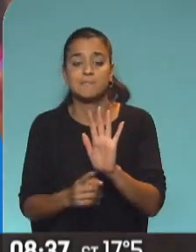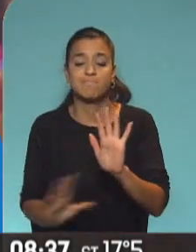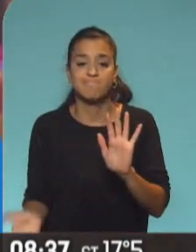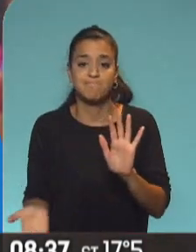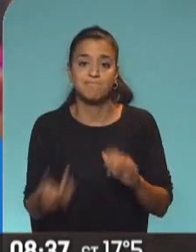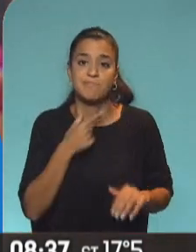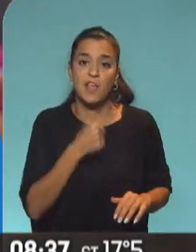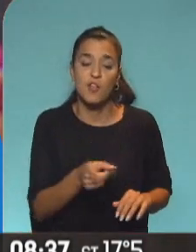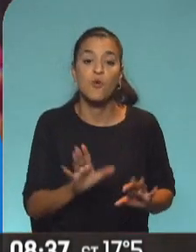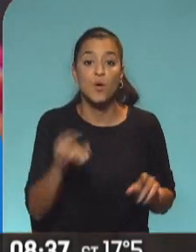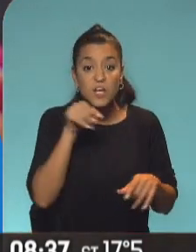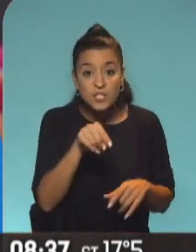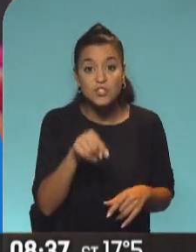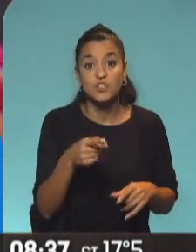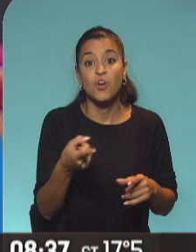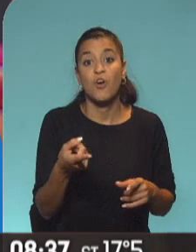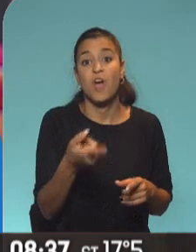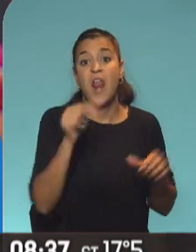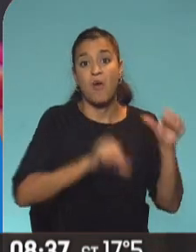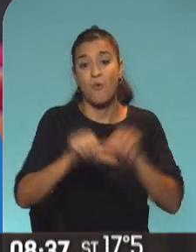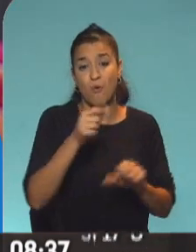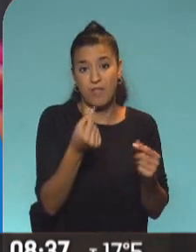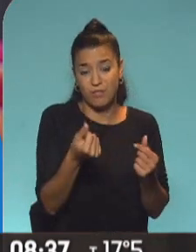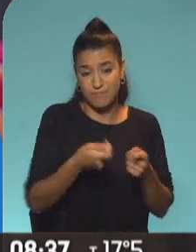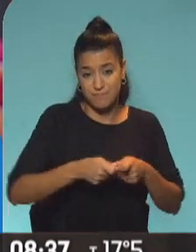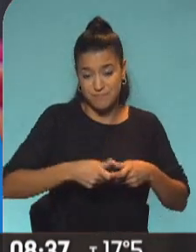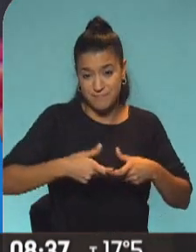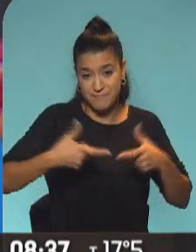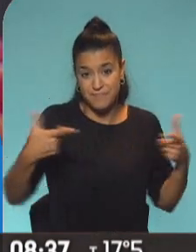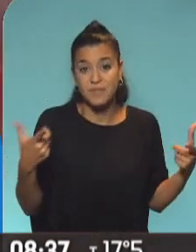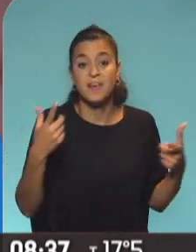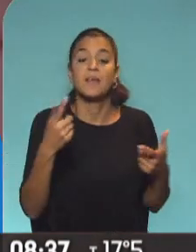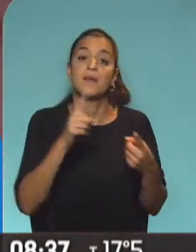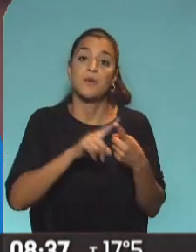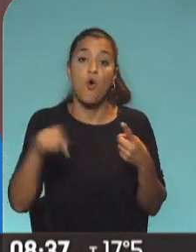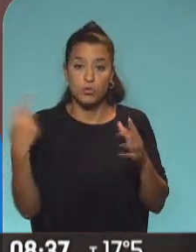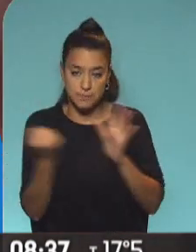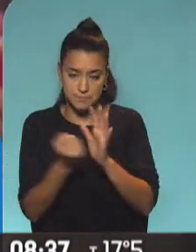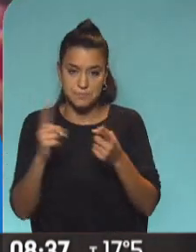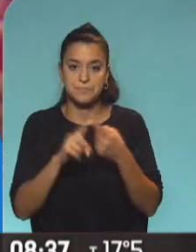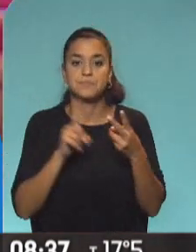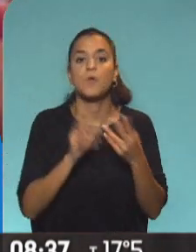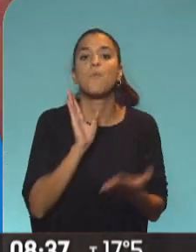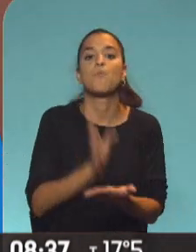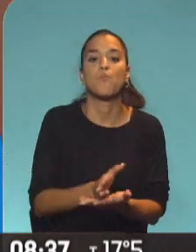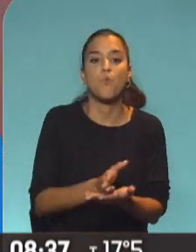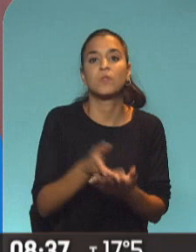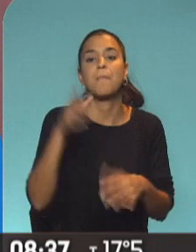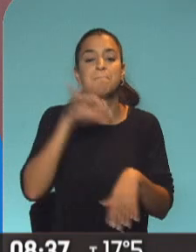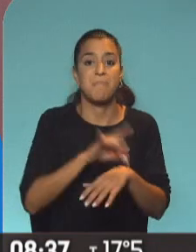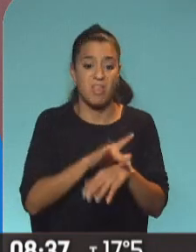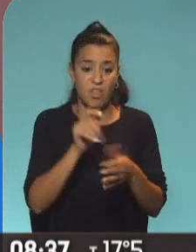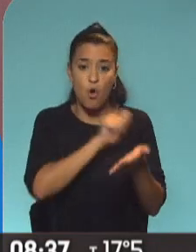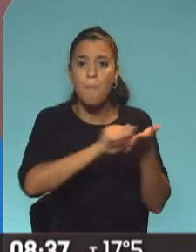eso lo único que hace es alimentar las arcas de ese laboratorio. Entonces, genérico sí que está vigente. Multar a los médicos que prescriben marcas.